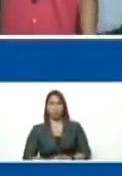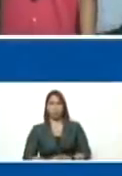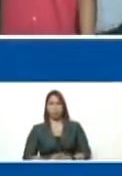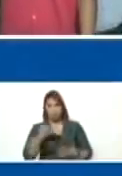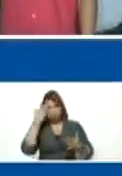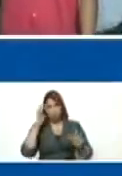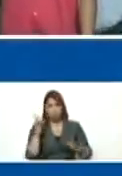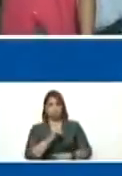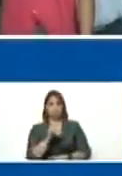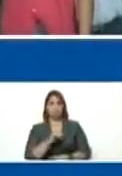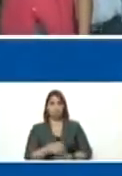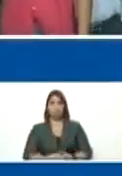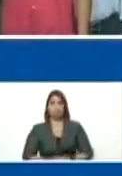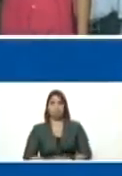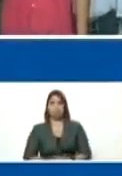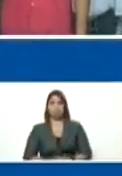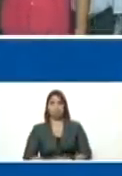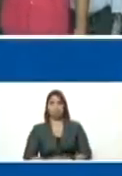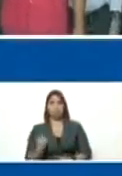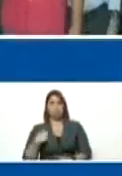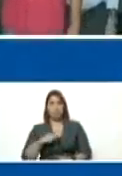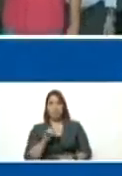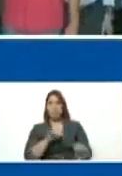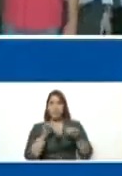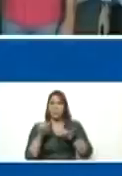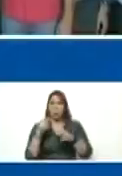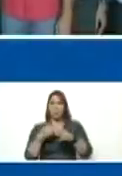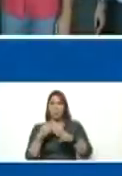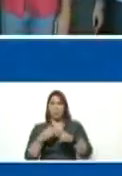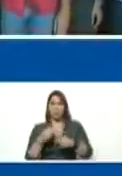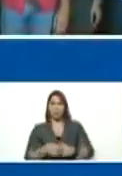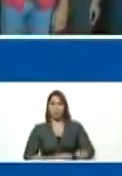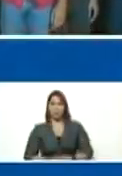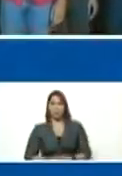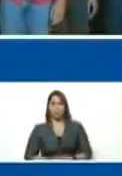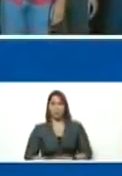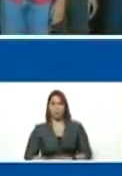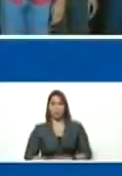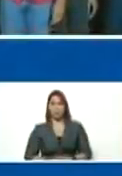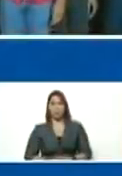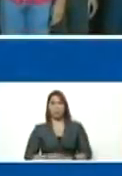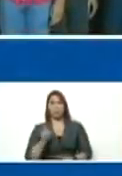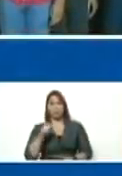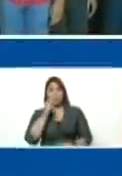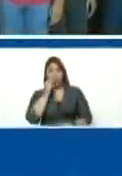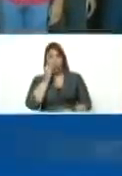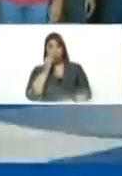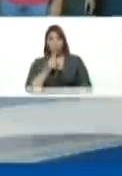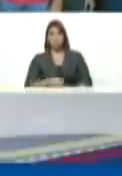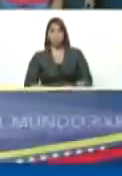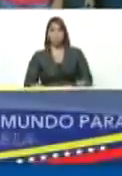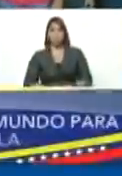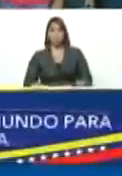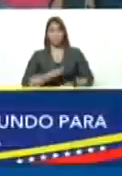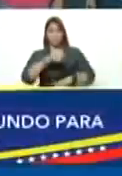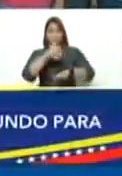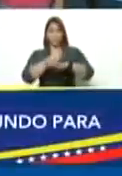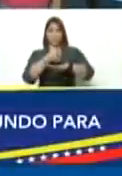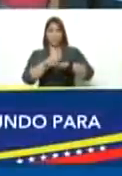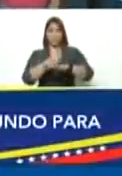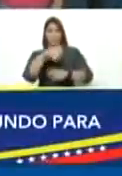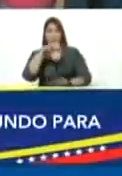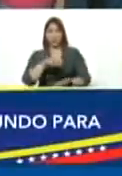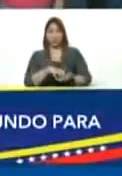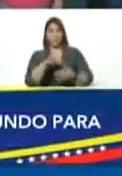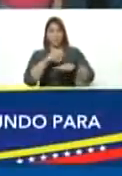Parece que no son hermanos, pero tienen el mismo apellido. Cabeza. Y Carlos Sánchez, director estadal